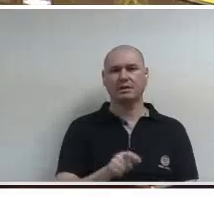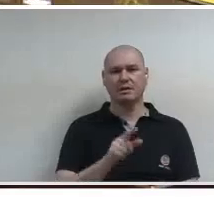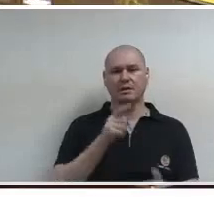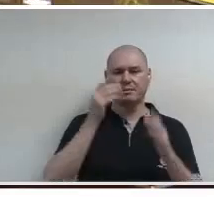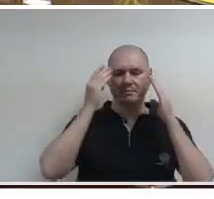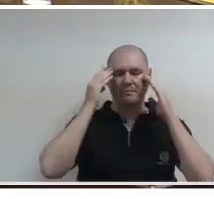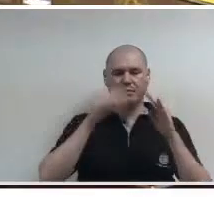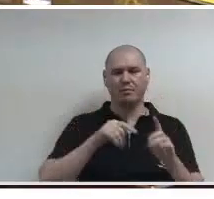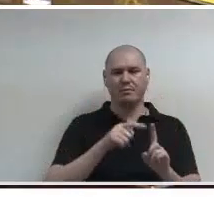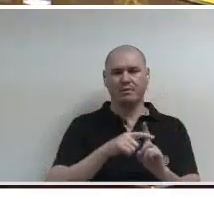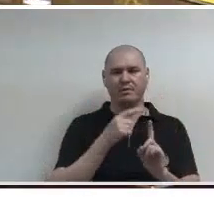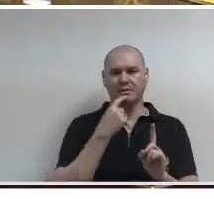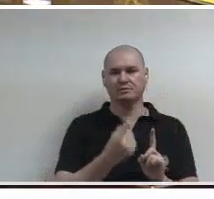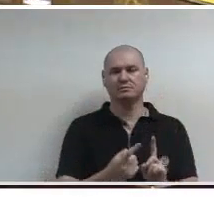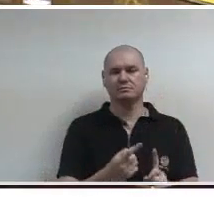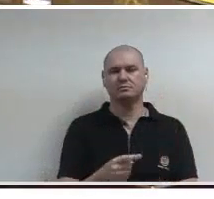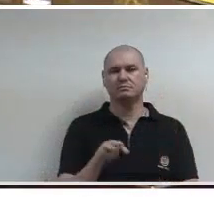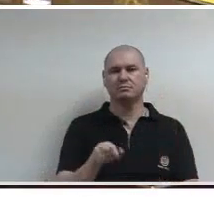reconsideración.